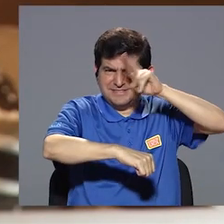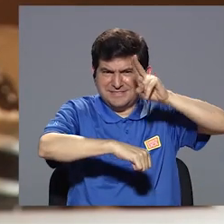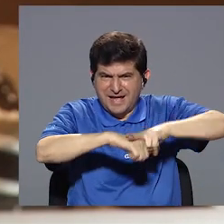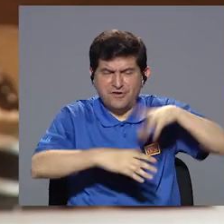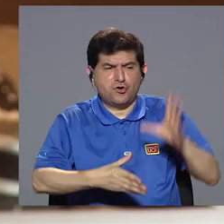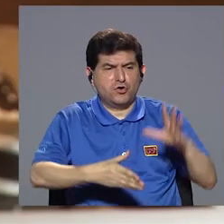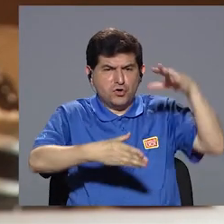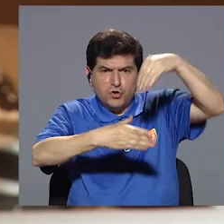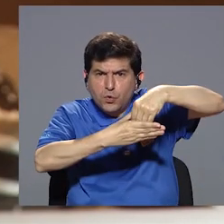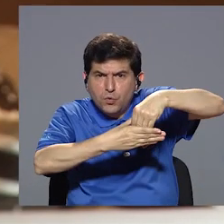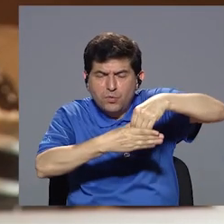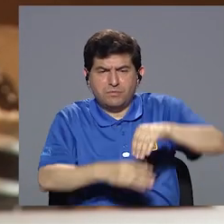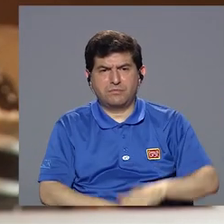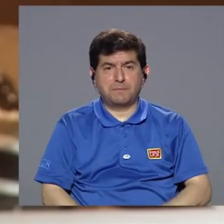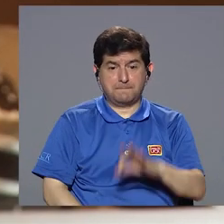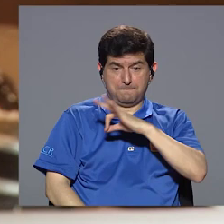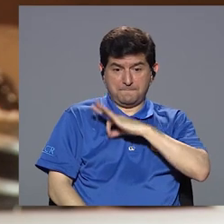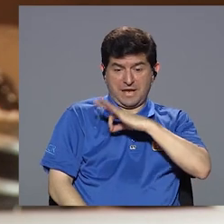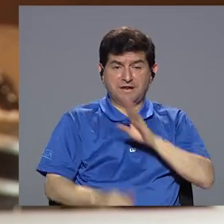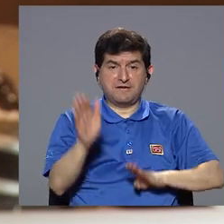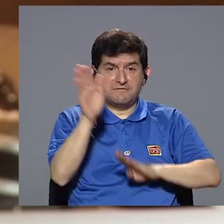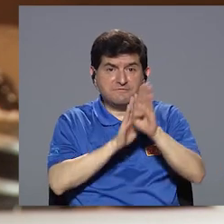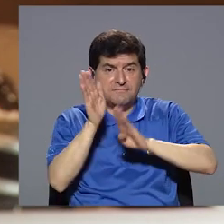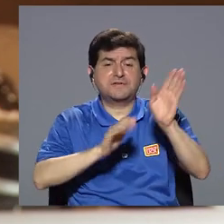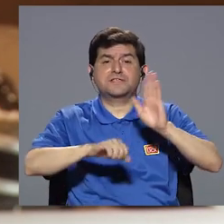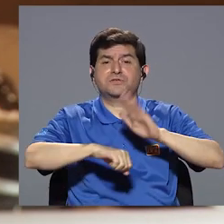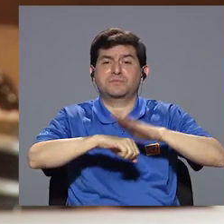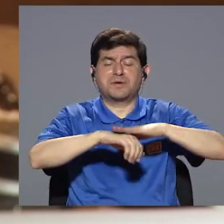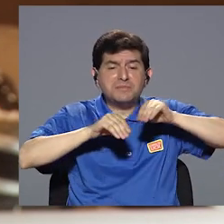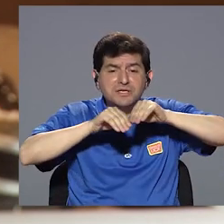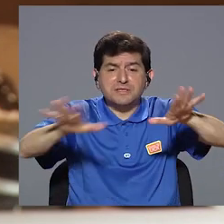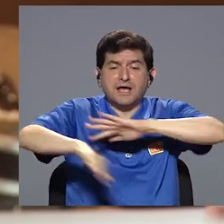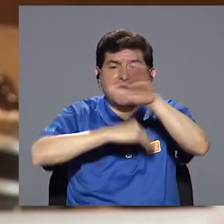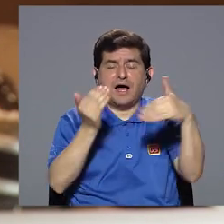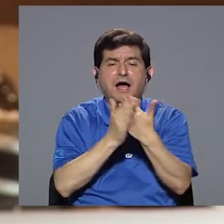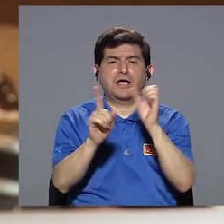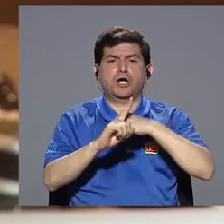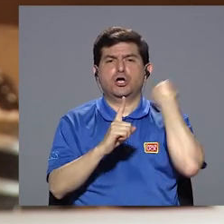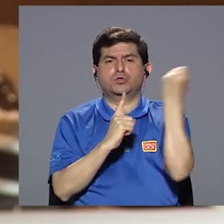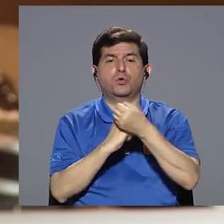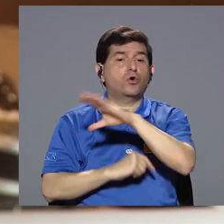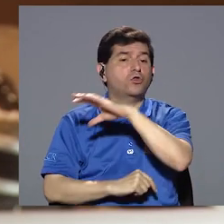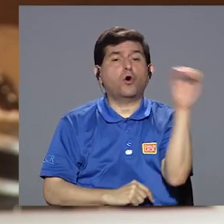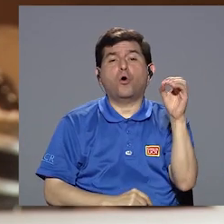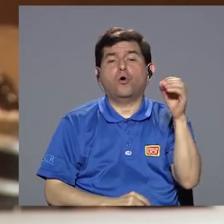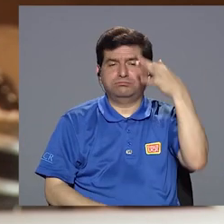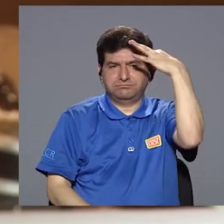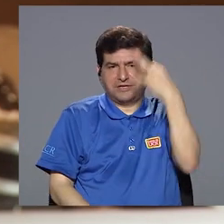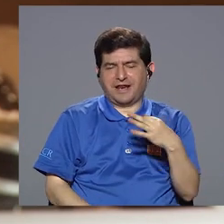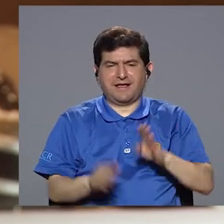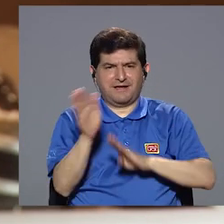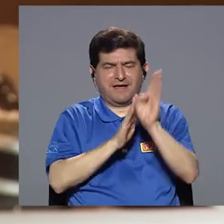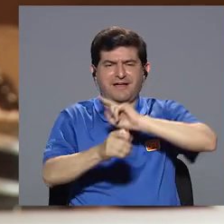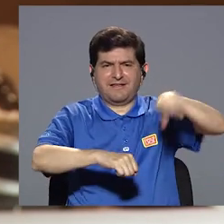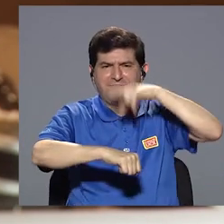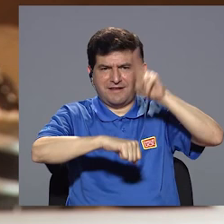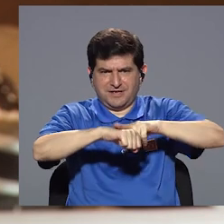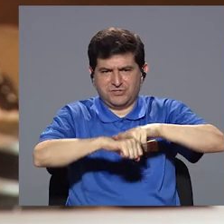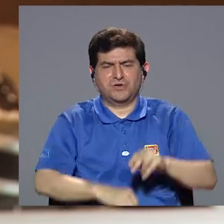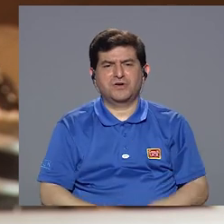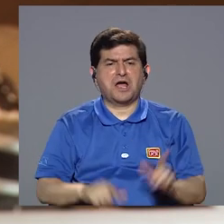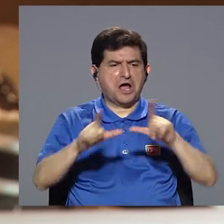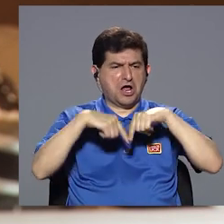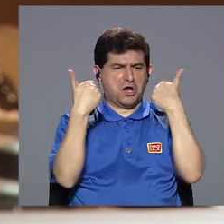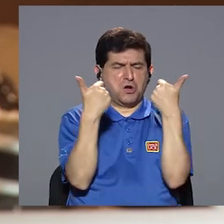un desarrollo nacional inclusivo a donde el beneficio del desarrollo permea a todos los sectores de la sociedad estamos apostando un